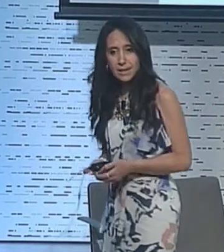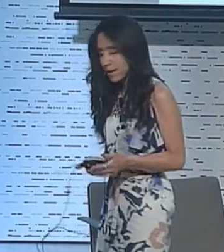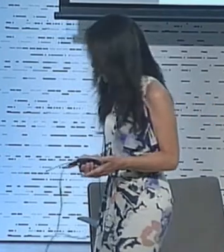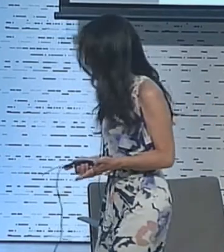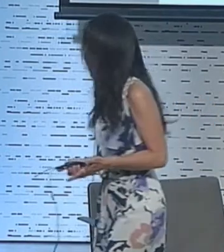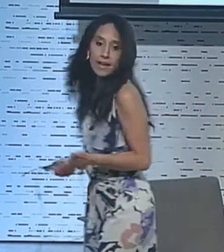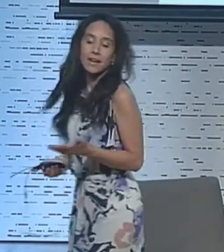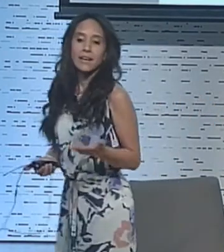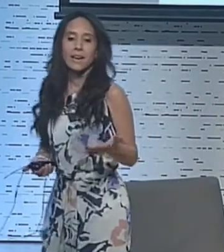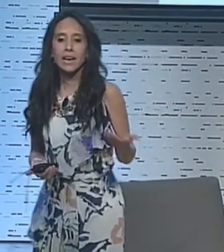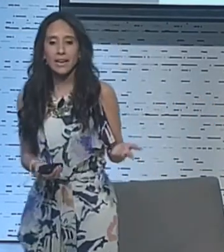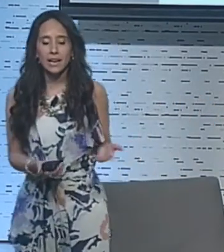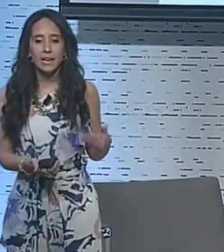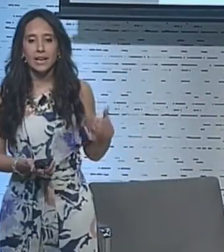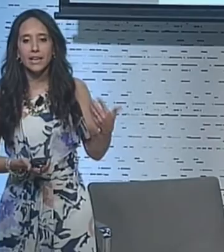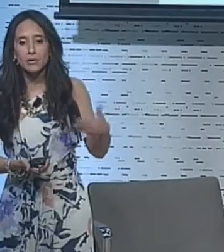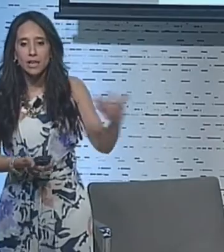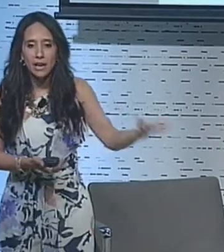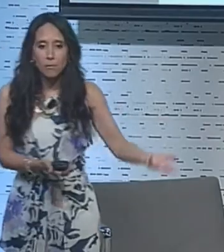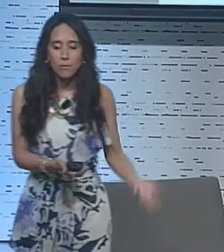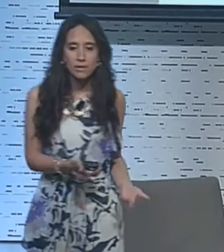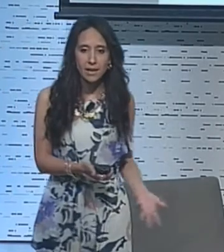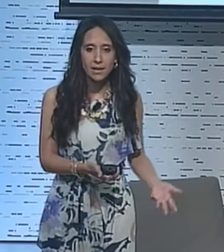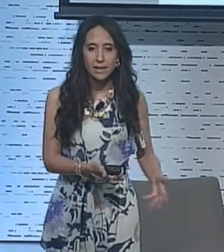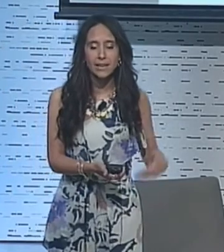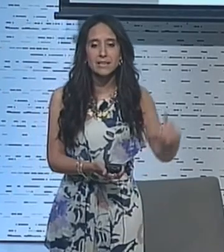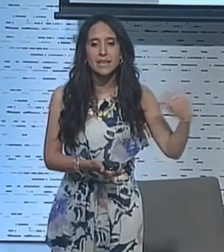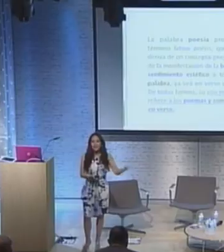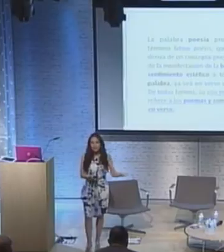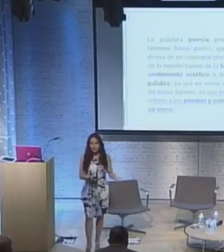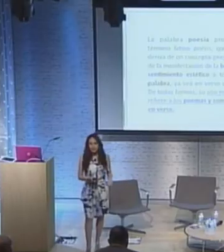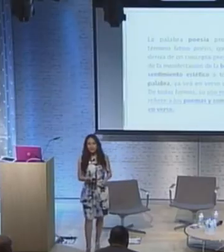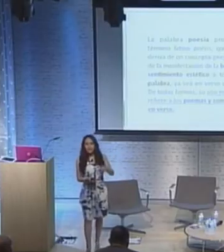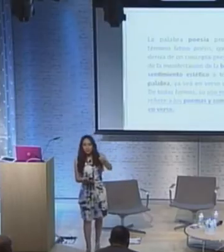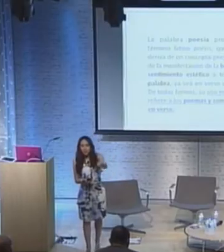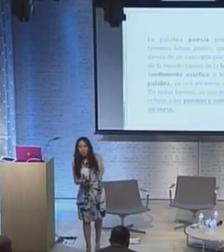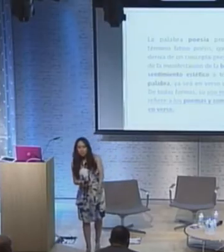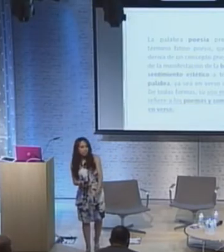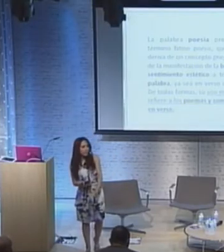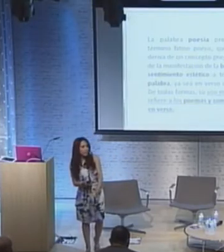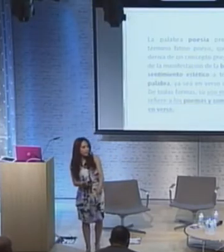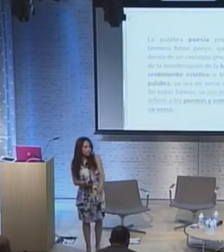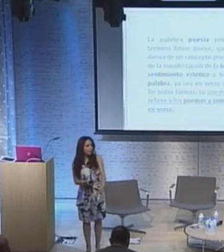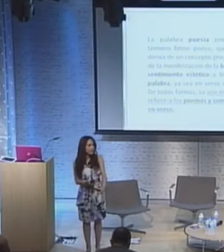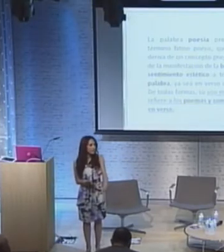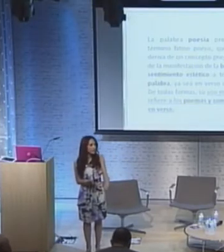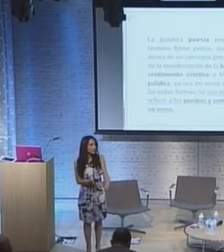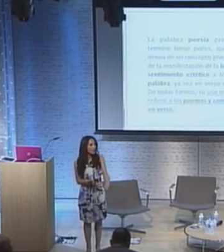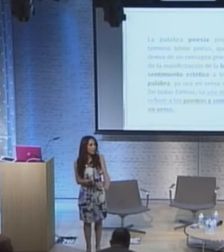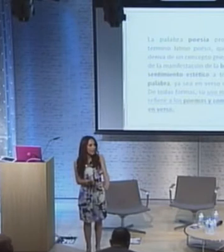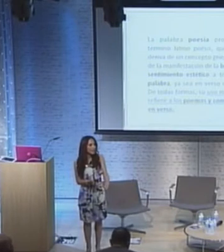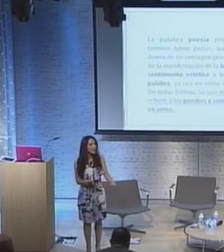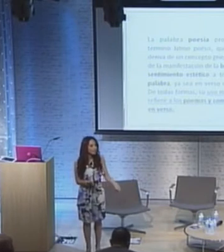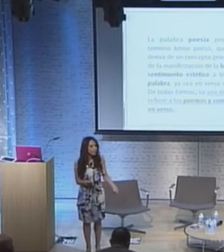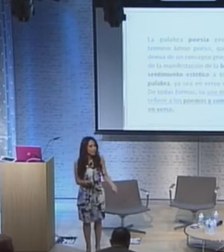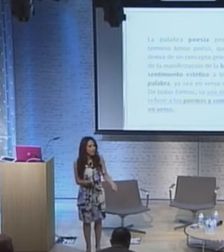y esta parte será la que el niño tenga que memorizar. Al día siguiente le ponga un papel en el escritorio y